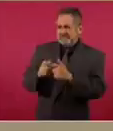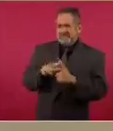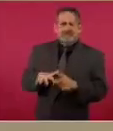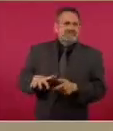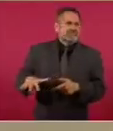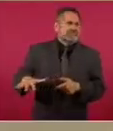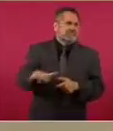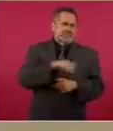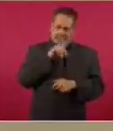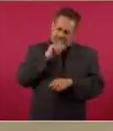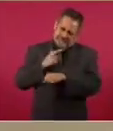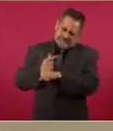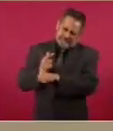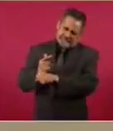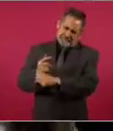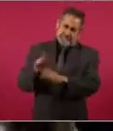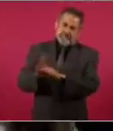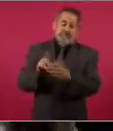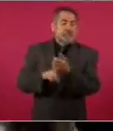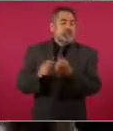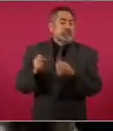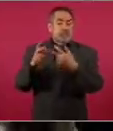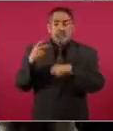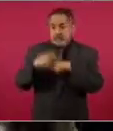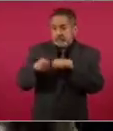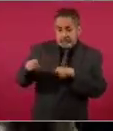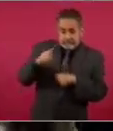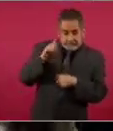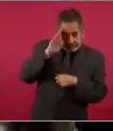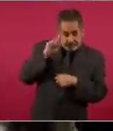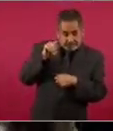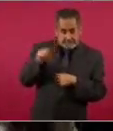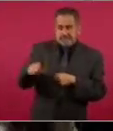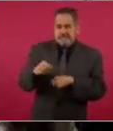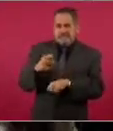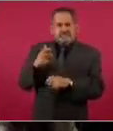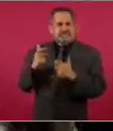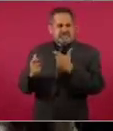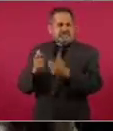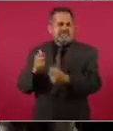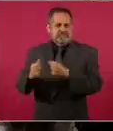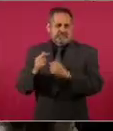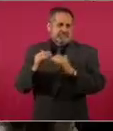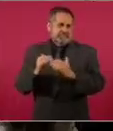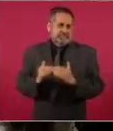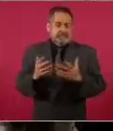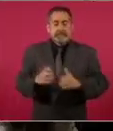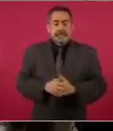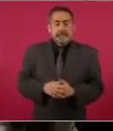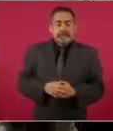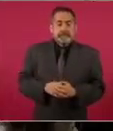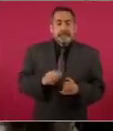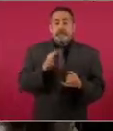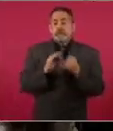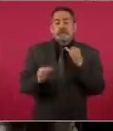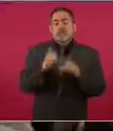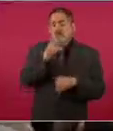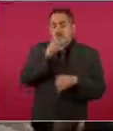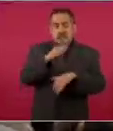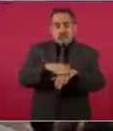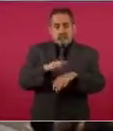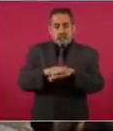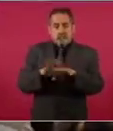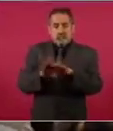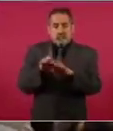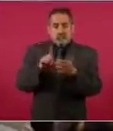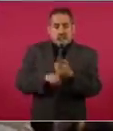inmunización en las zonas de mayor riesgo zoosanitario. Finalmente, es importante comentar